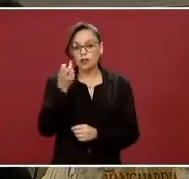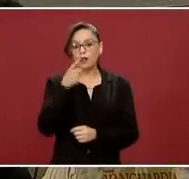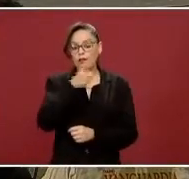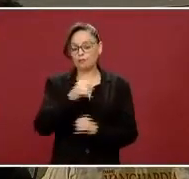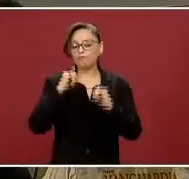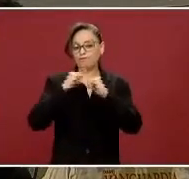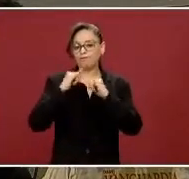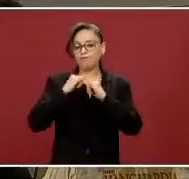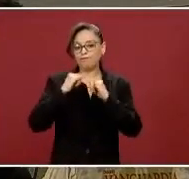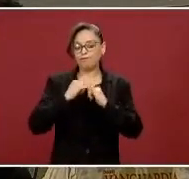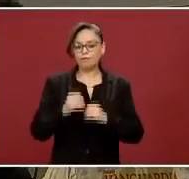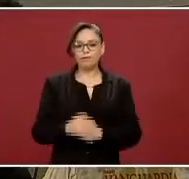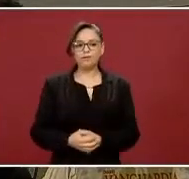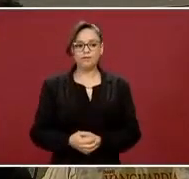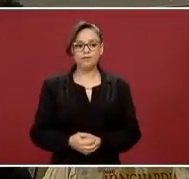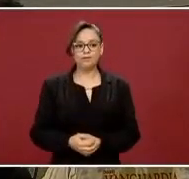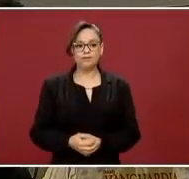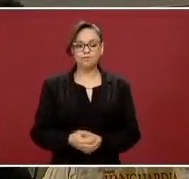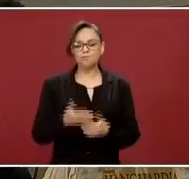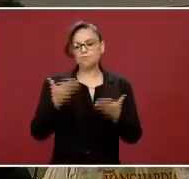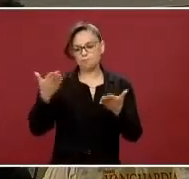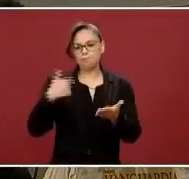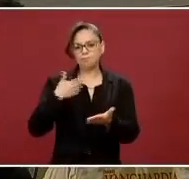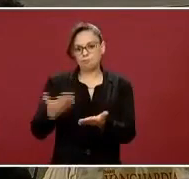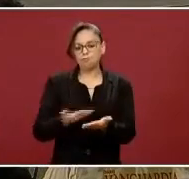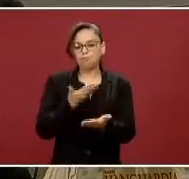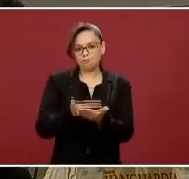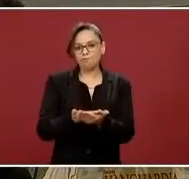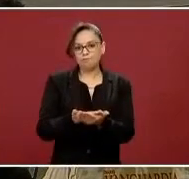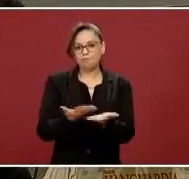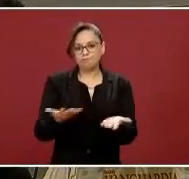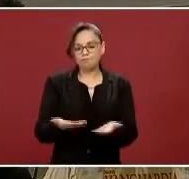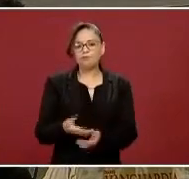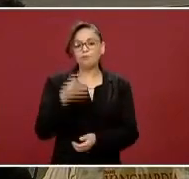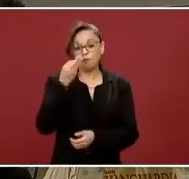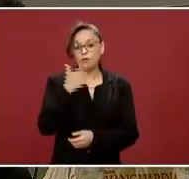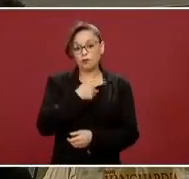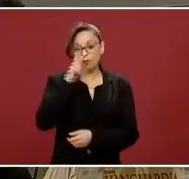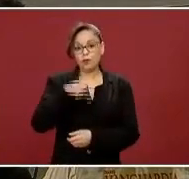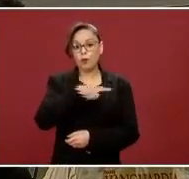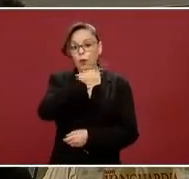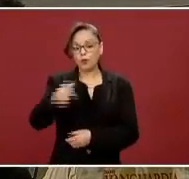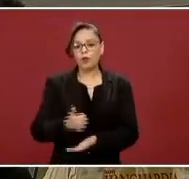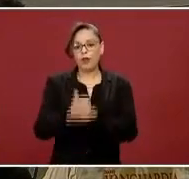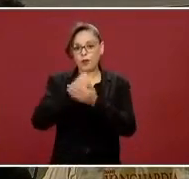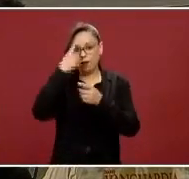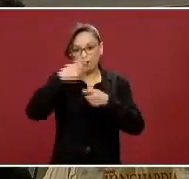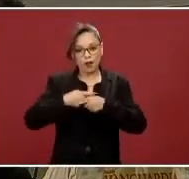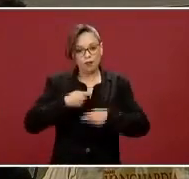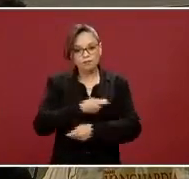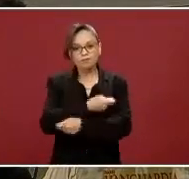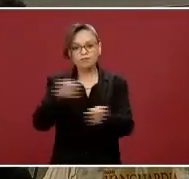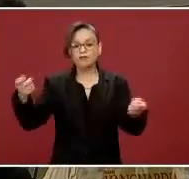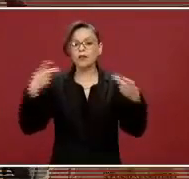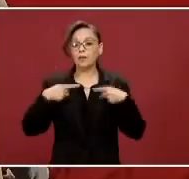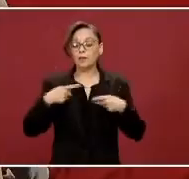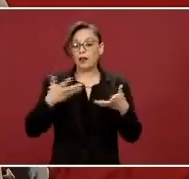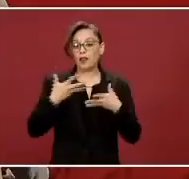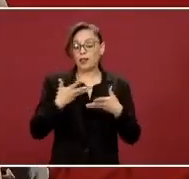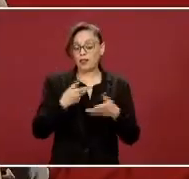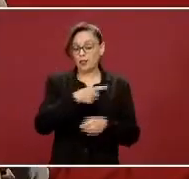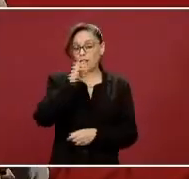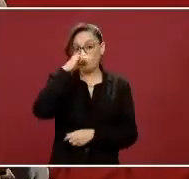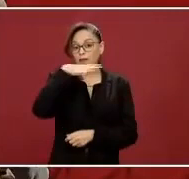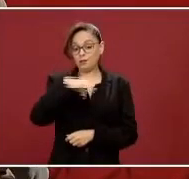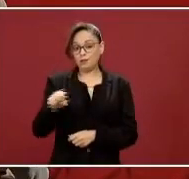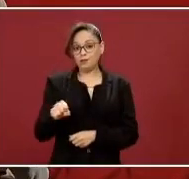y pues la dejo a su consideración. Me da mucho gusto que la difundan. Los que tienen seguridad social,